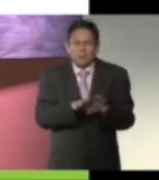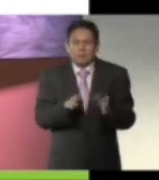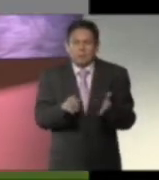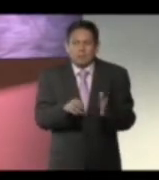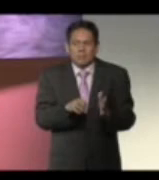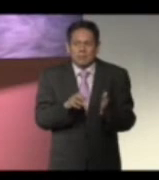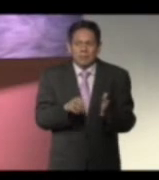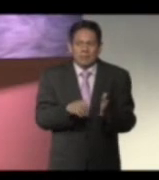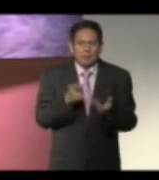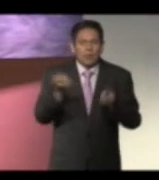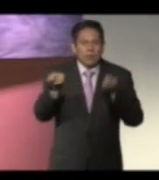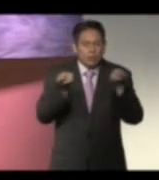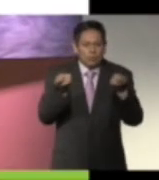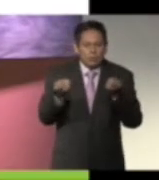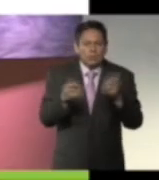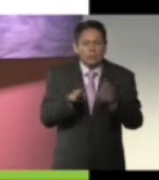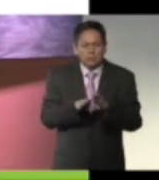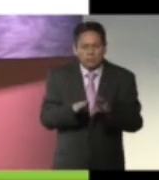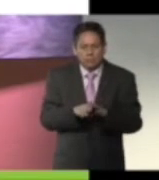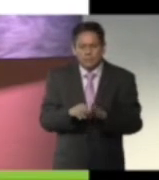infundado?